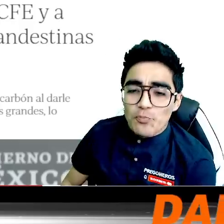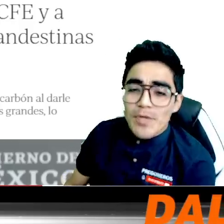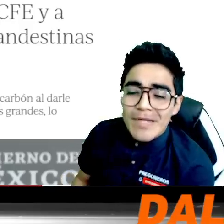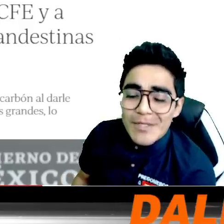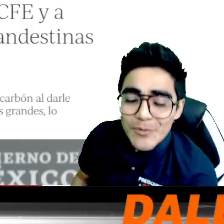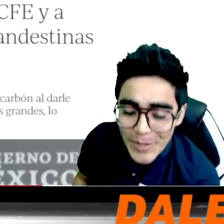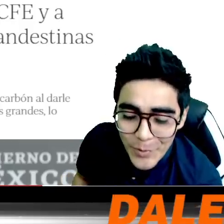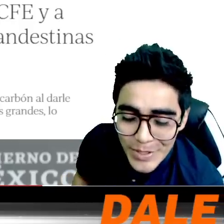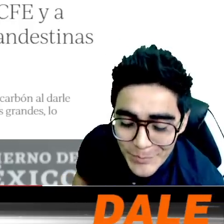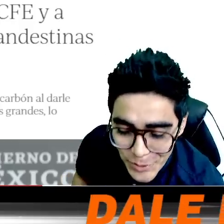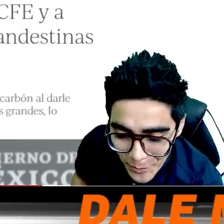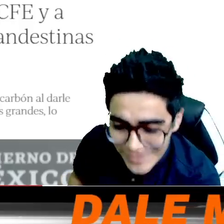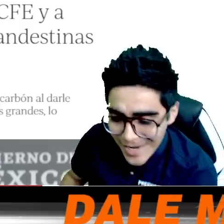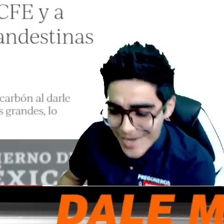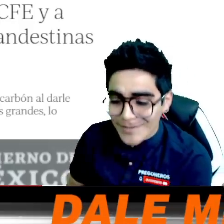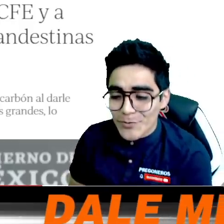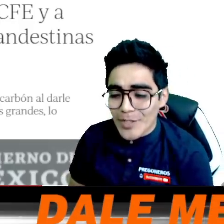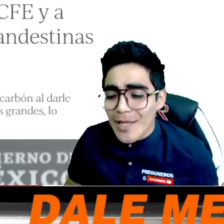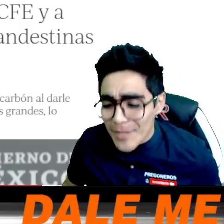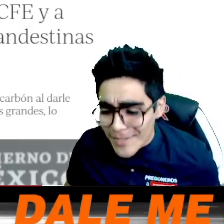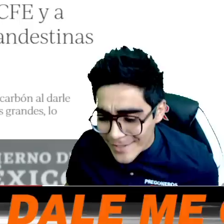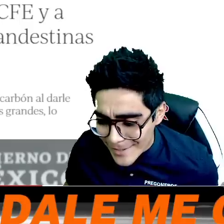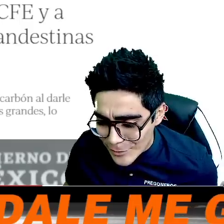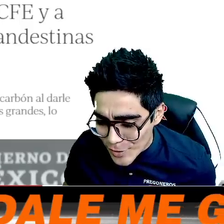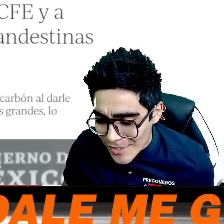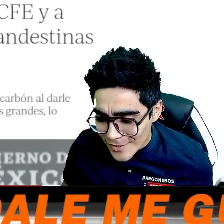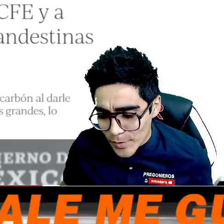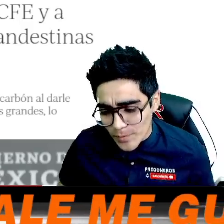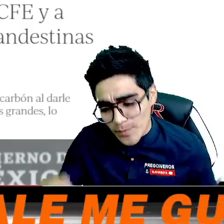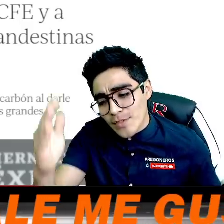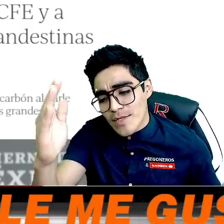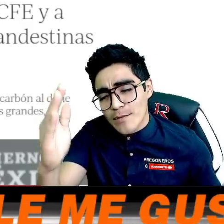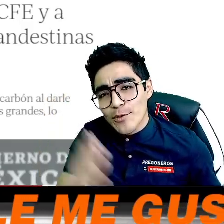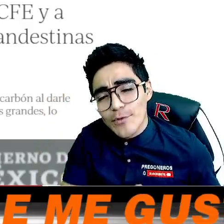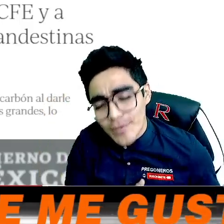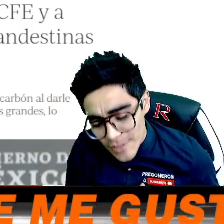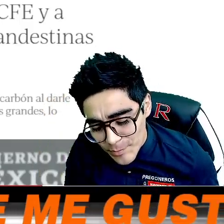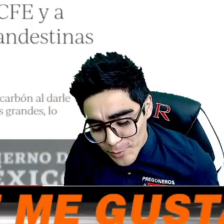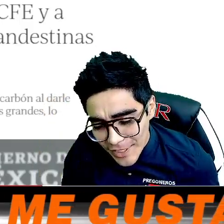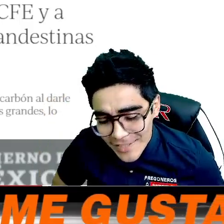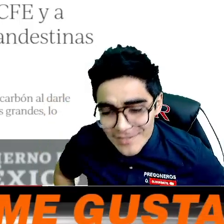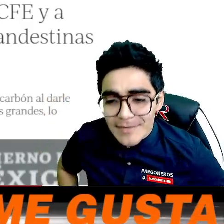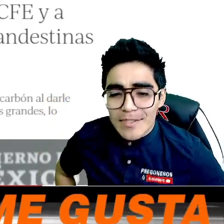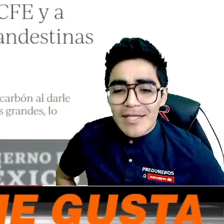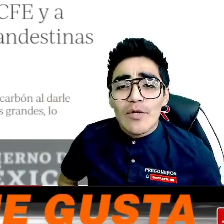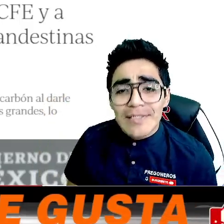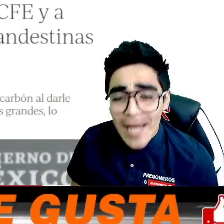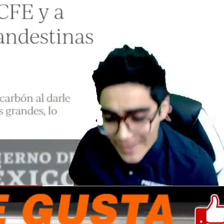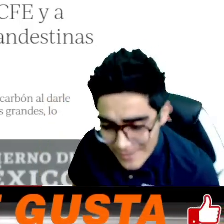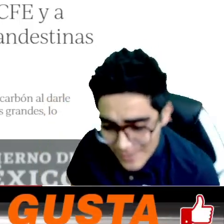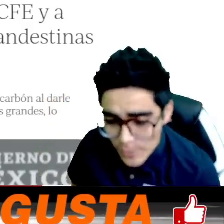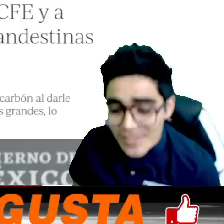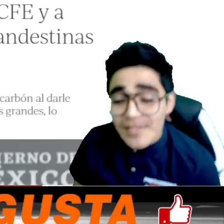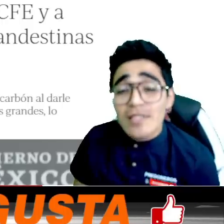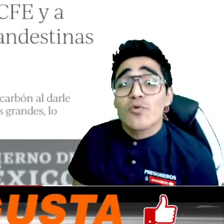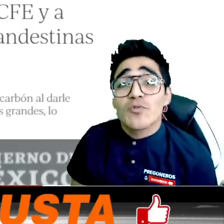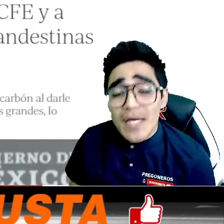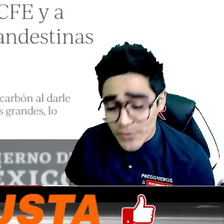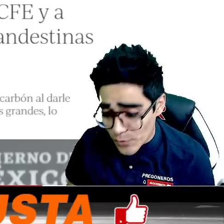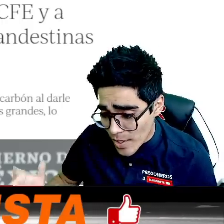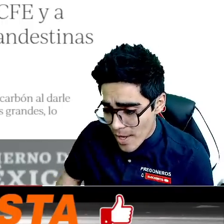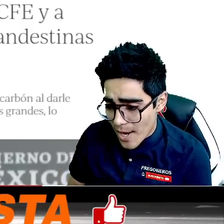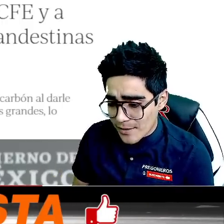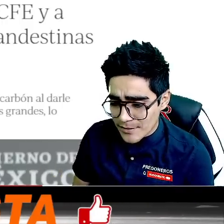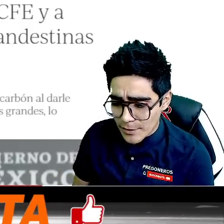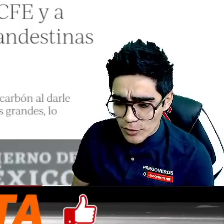Amigos, bienvenidos a una nueva transmisión más a este su canal Benditas Redes Sociales en vivo. Servidor Irn Rodríguez transmitiéndoles aquí, señores, desde su